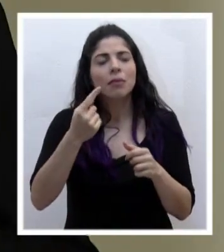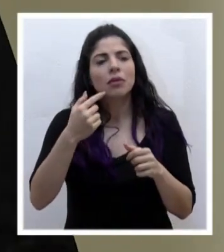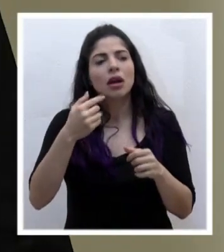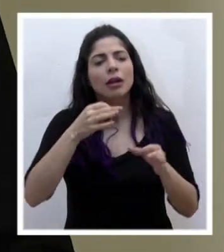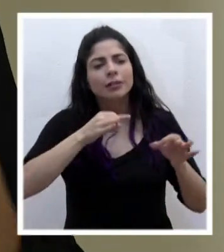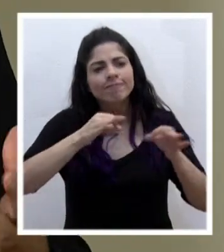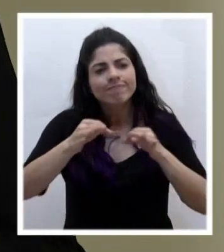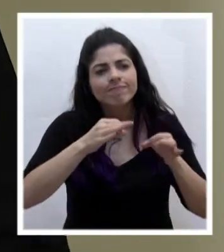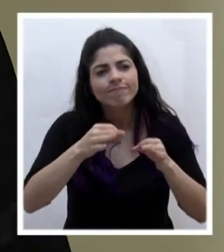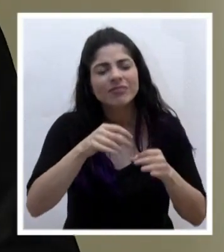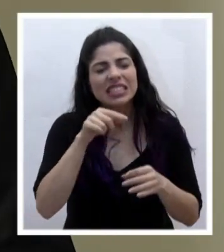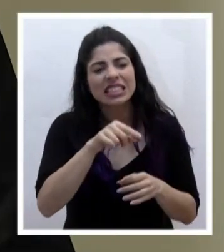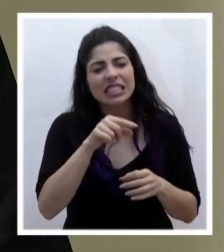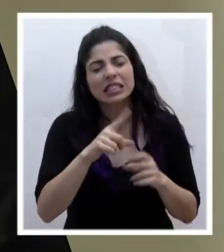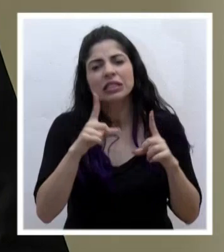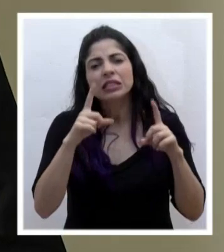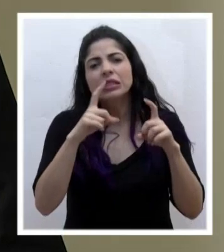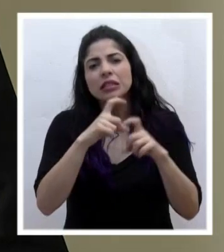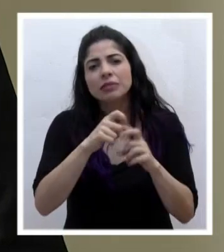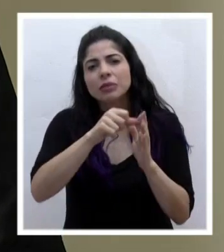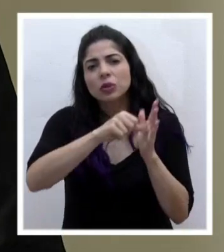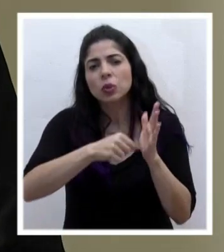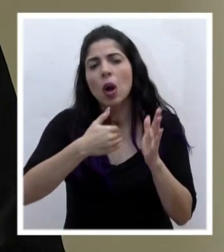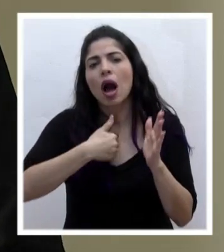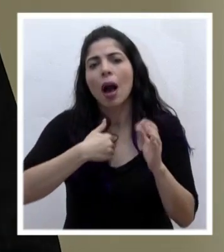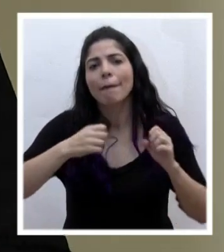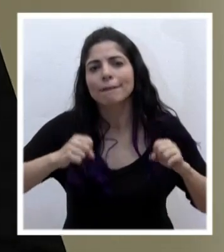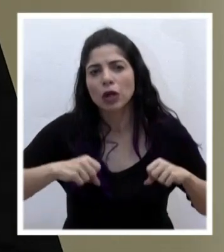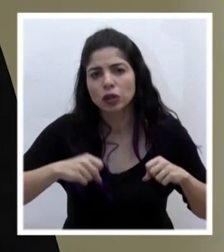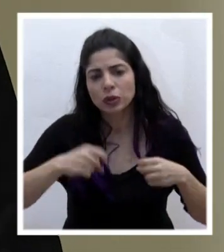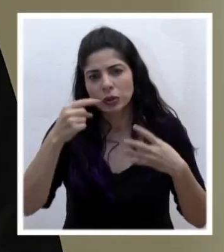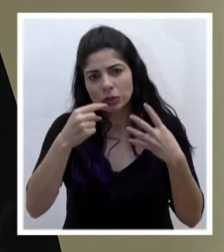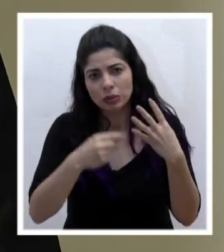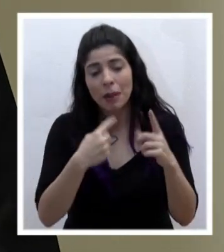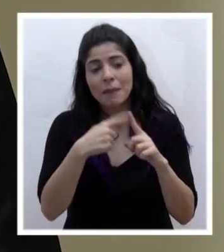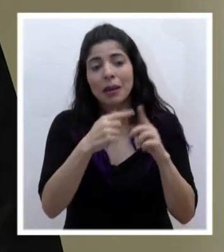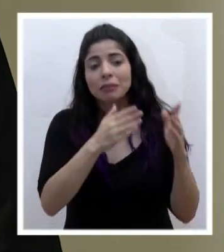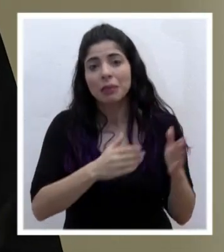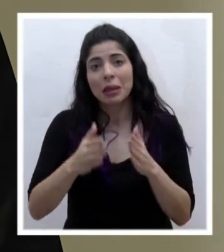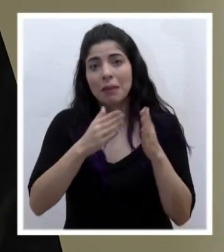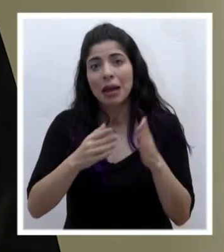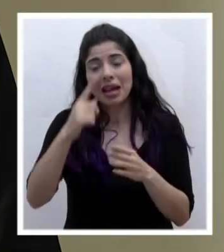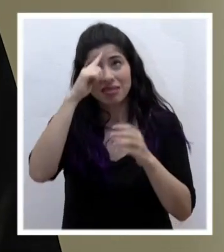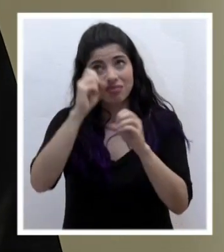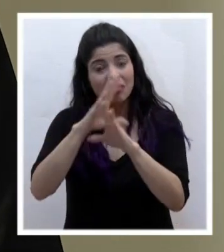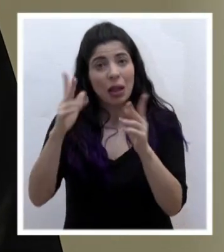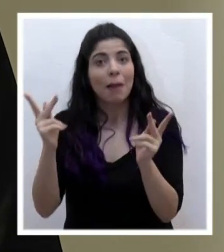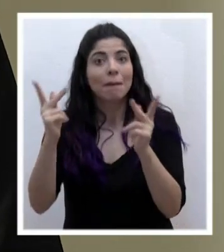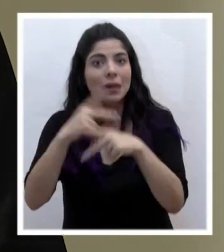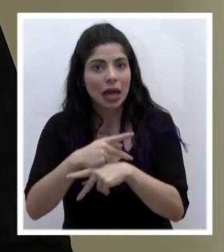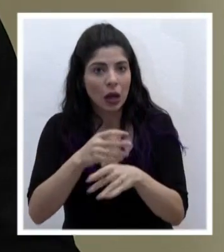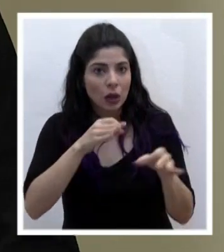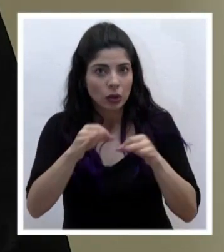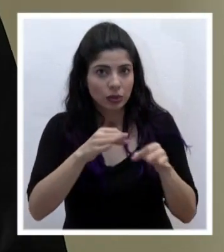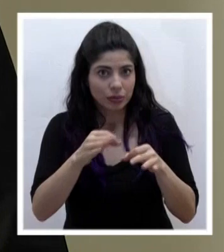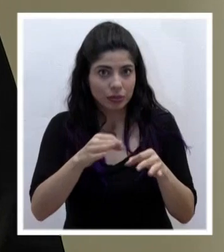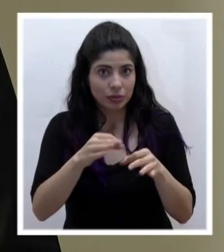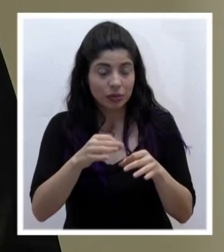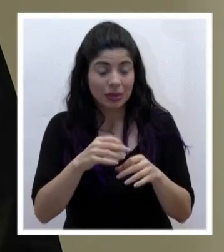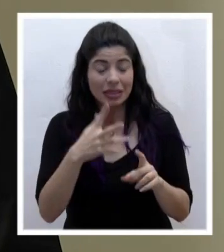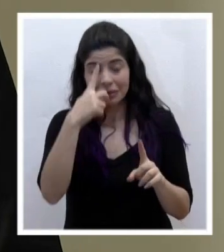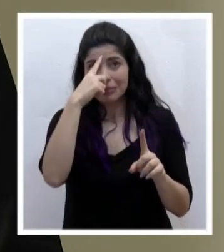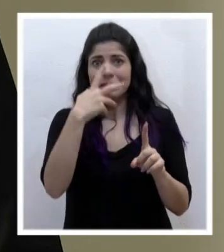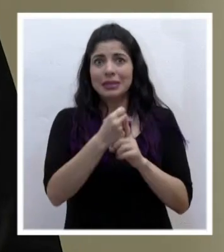las complicaciones que podría presentar esa cirugía y prepararlos para lo peor. Eso, después del shock